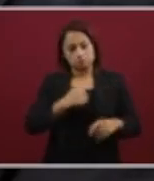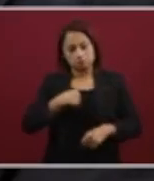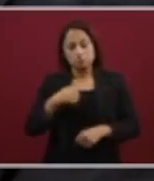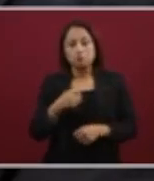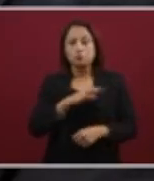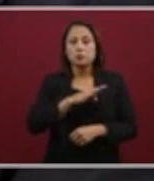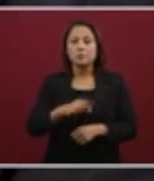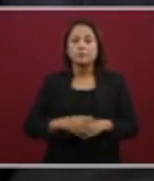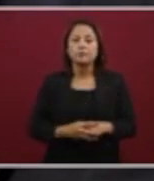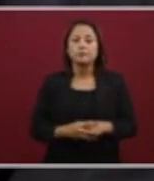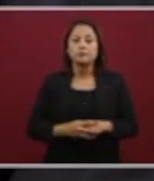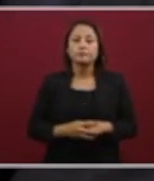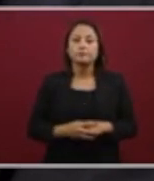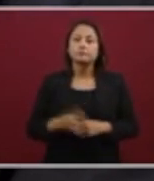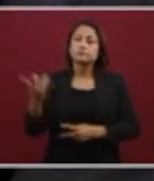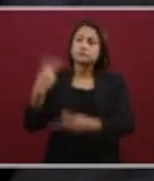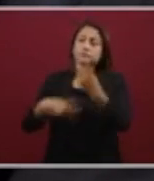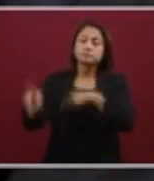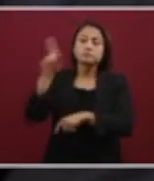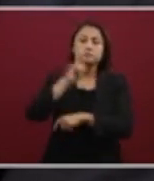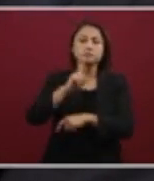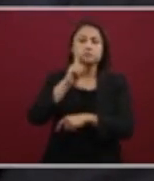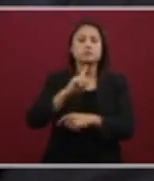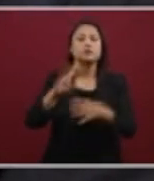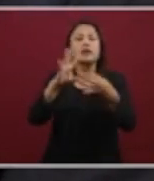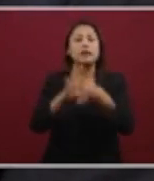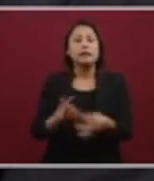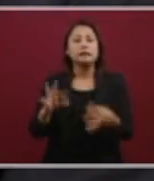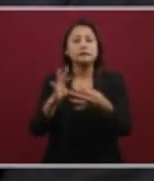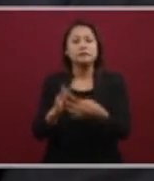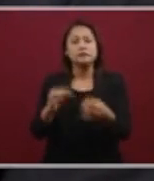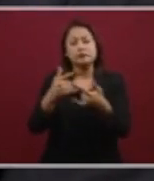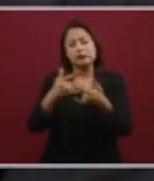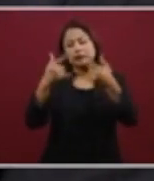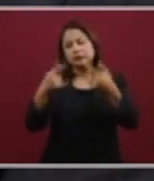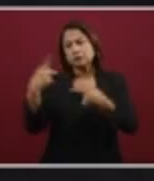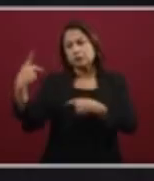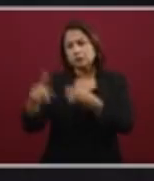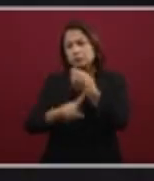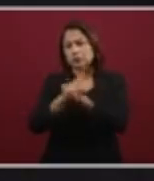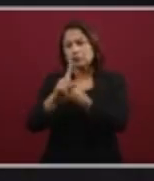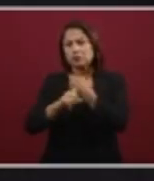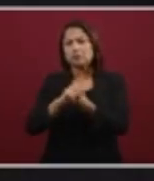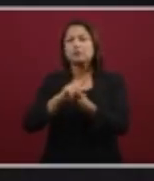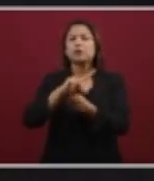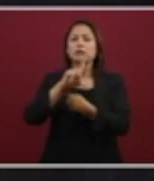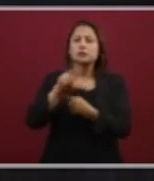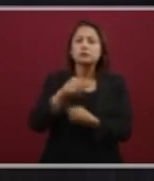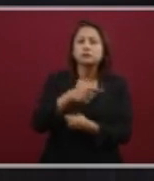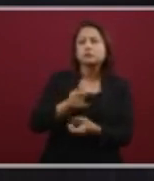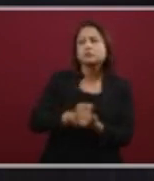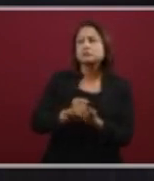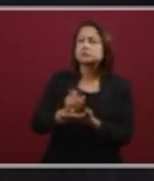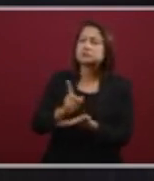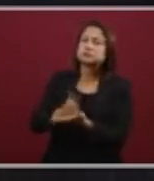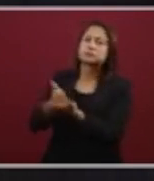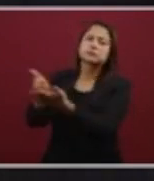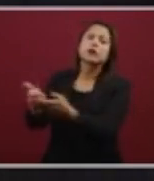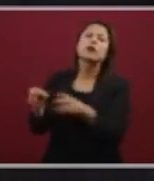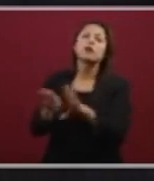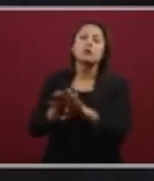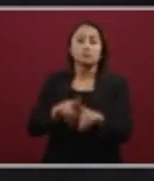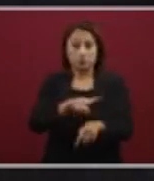explique sobre su problema y qué se puede hacer para ayudar. ¿Te